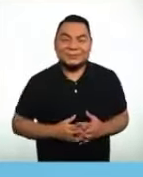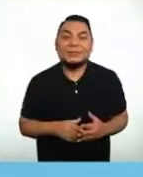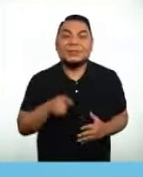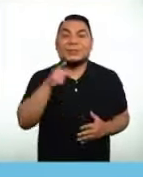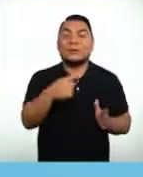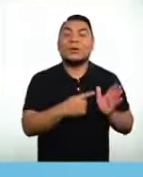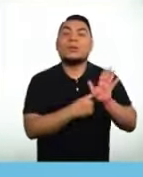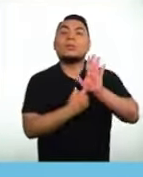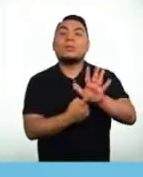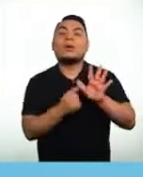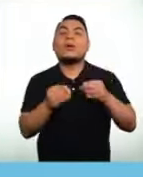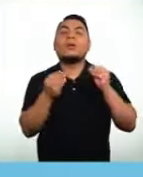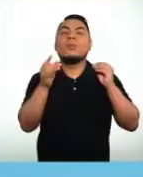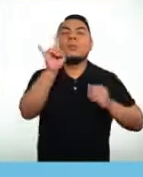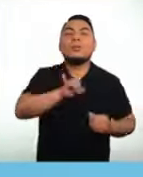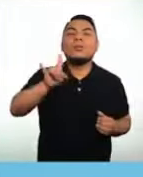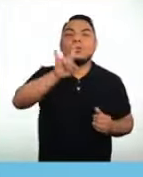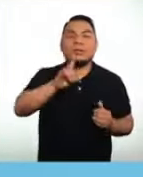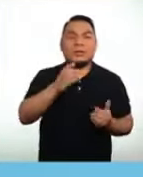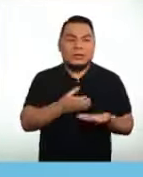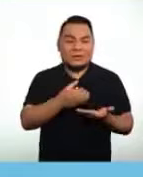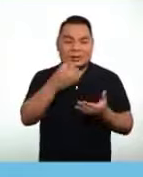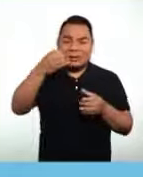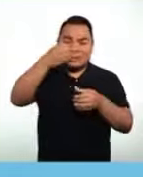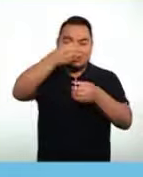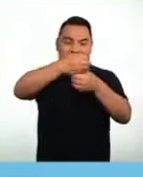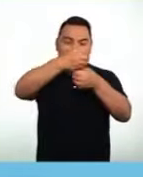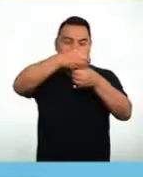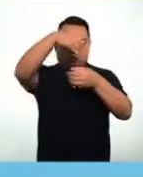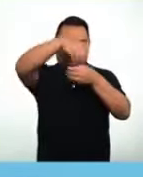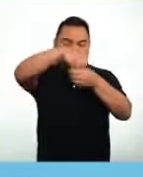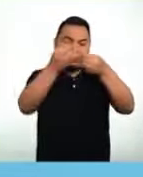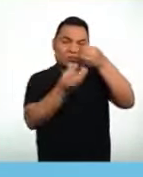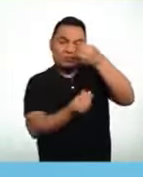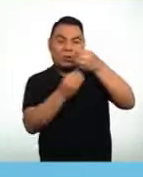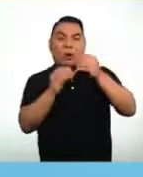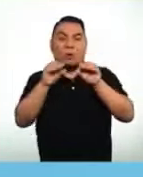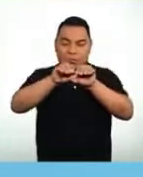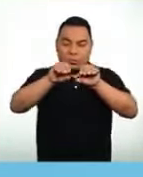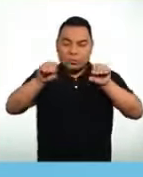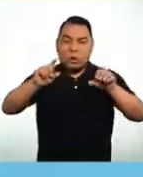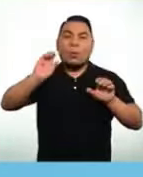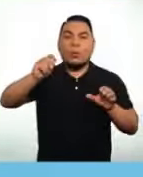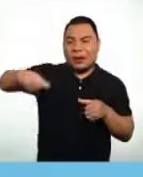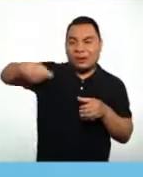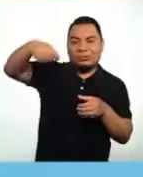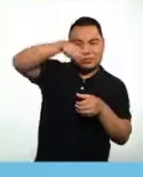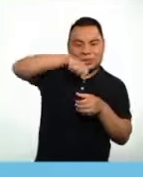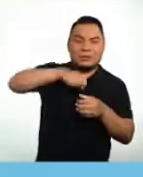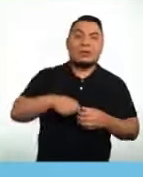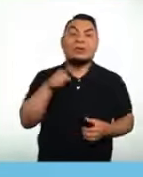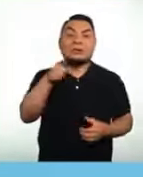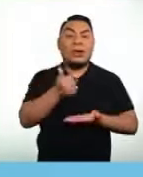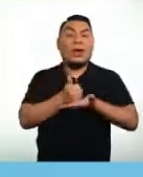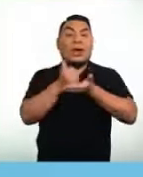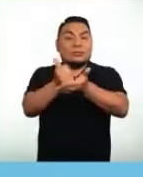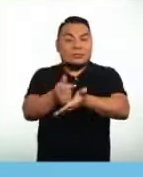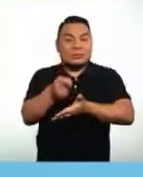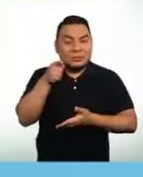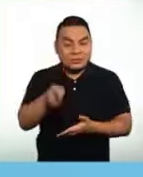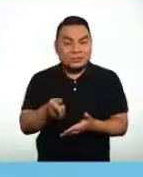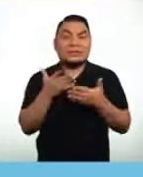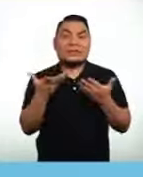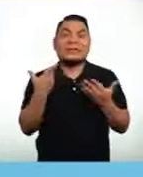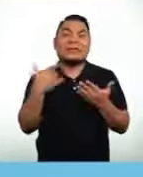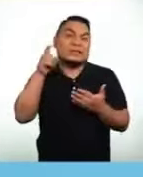botellas. Muéstrale cómo utiliza el embudo, la cuchara o el pedazo de manguera. Ayúdala